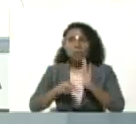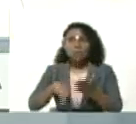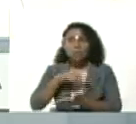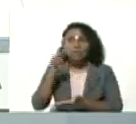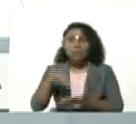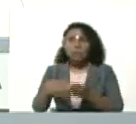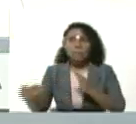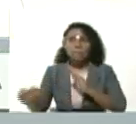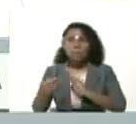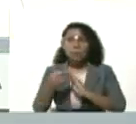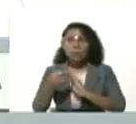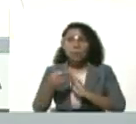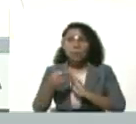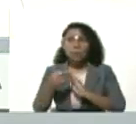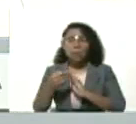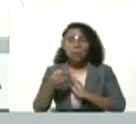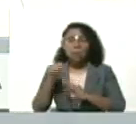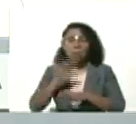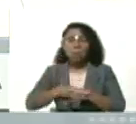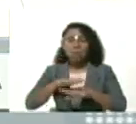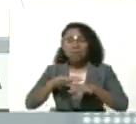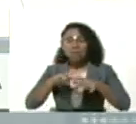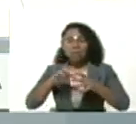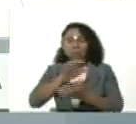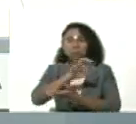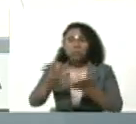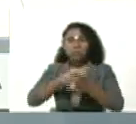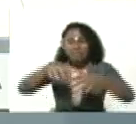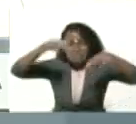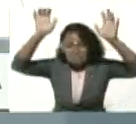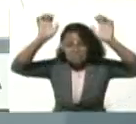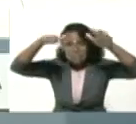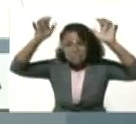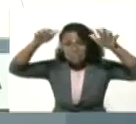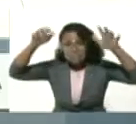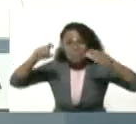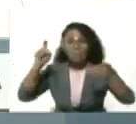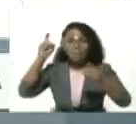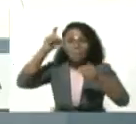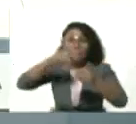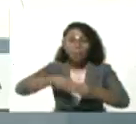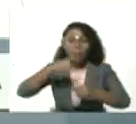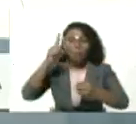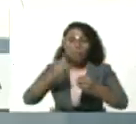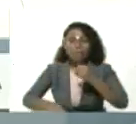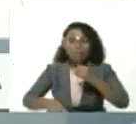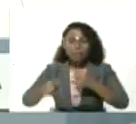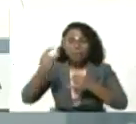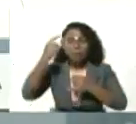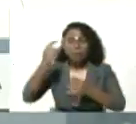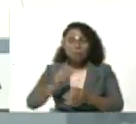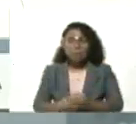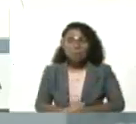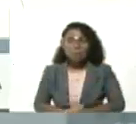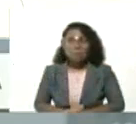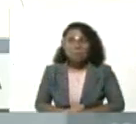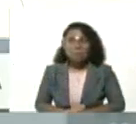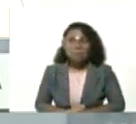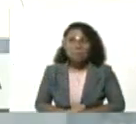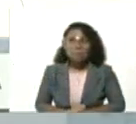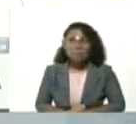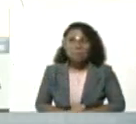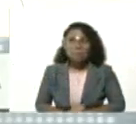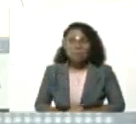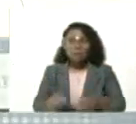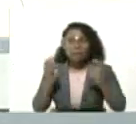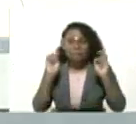sido afectados por las torrenciales lluvias que se han registrado en los últimos días. A